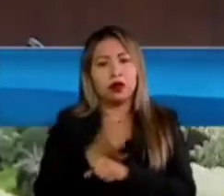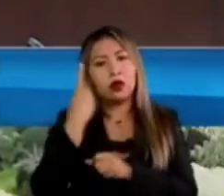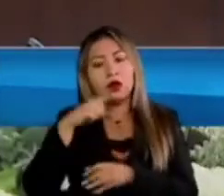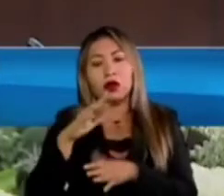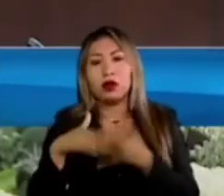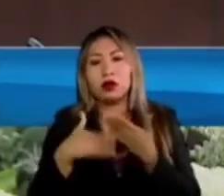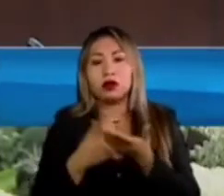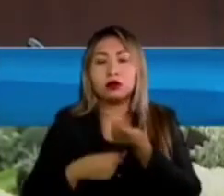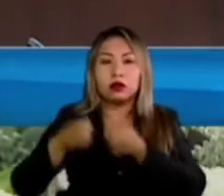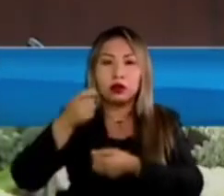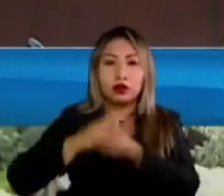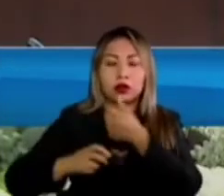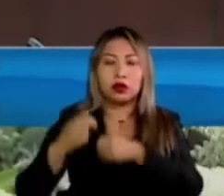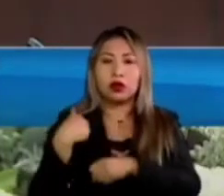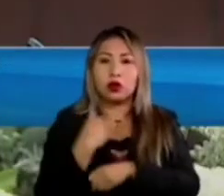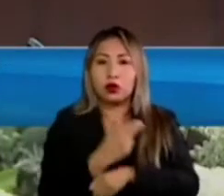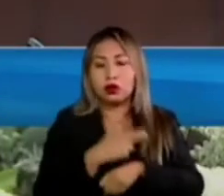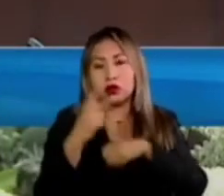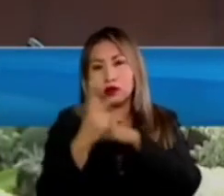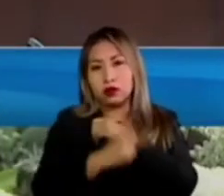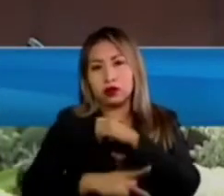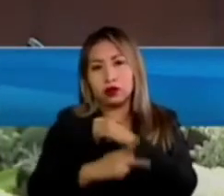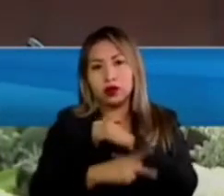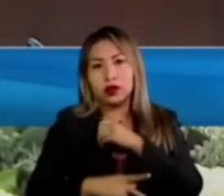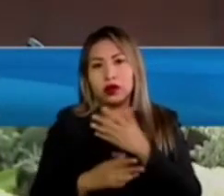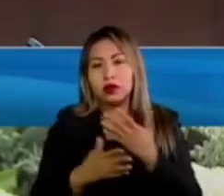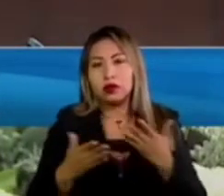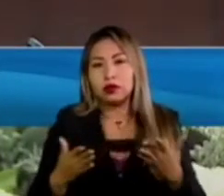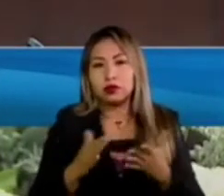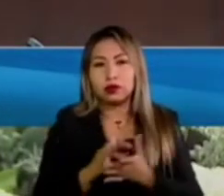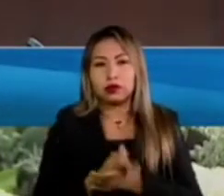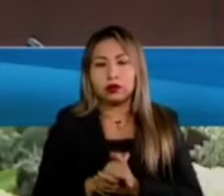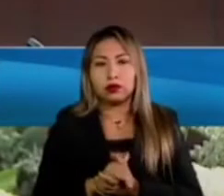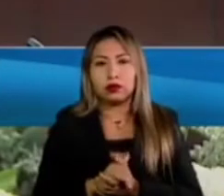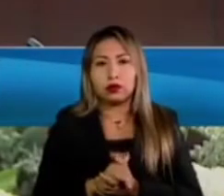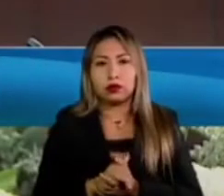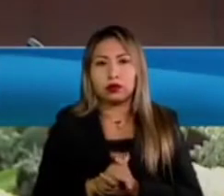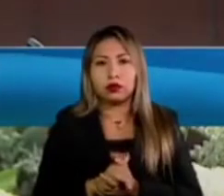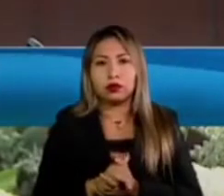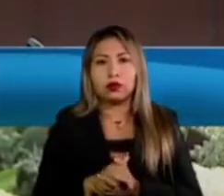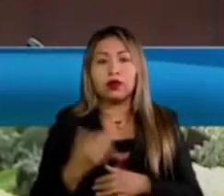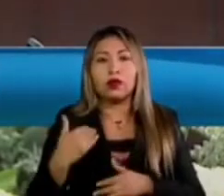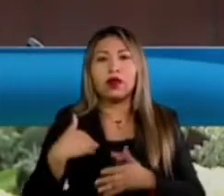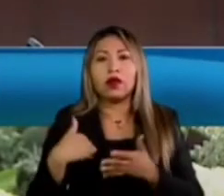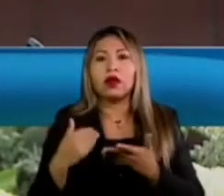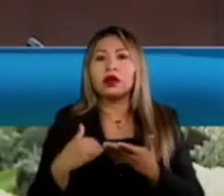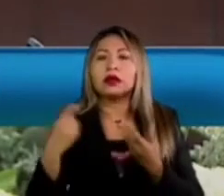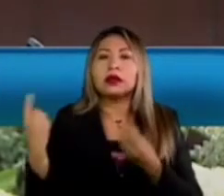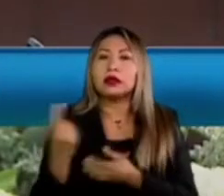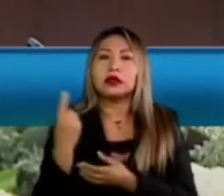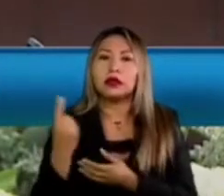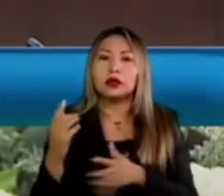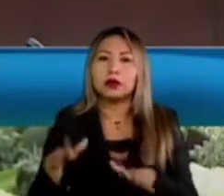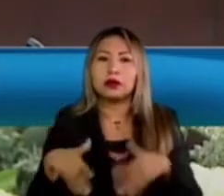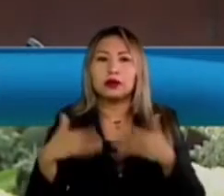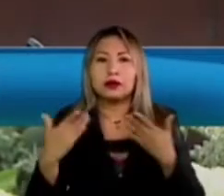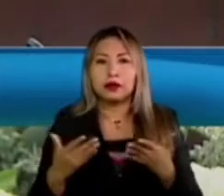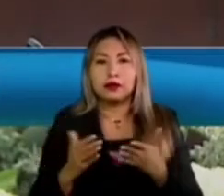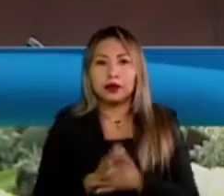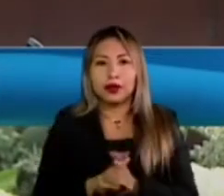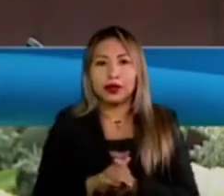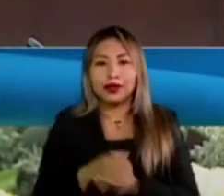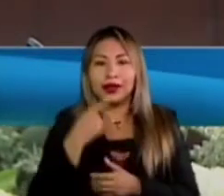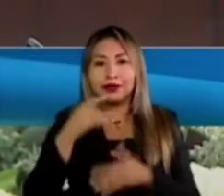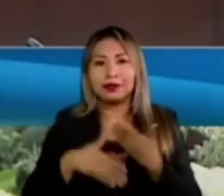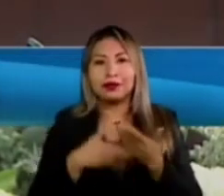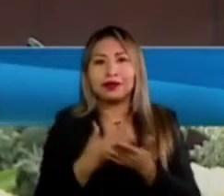de las inversiones en nuestro país y su competitividad, teniendo siempre como propósito la búsqueda